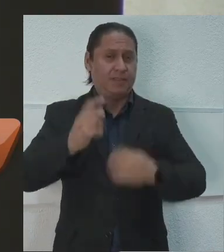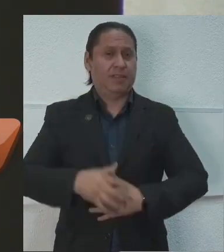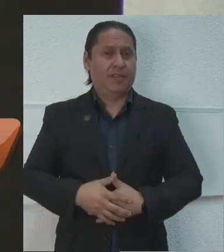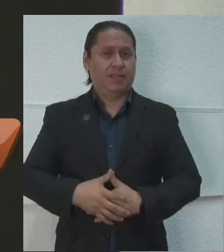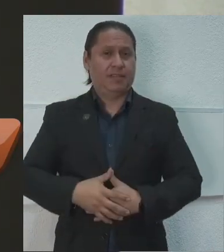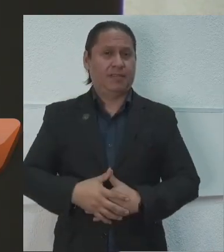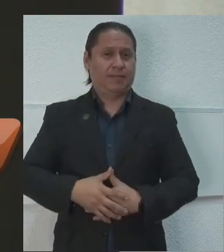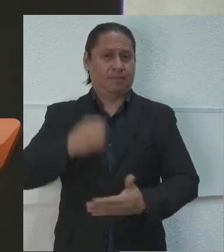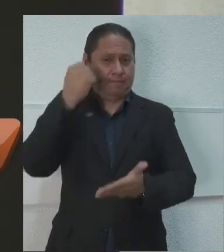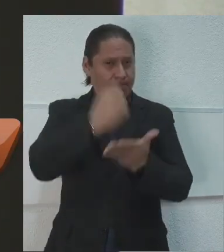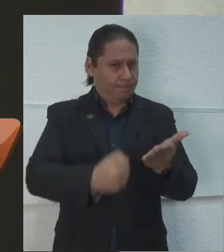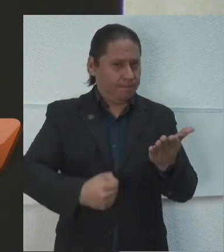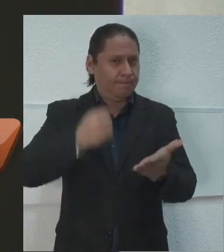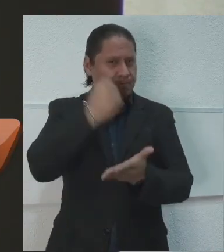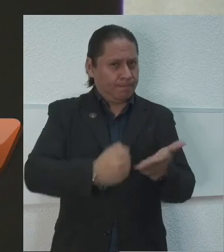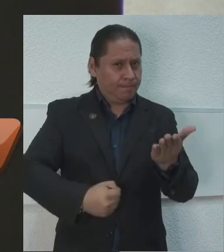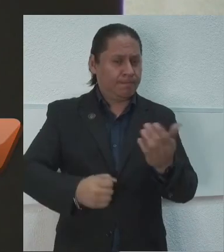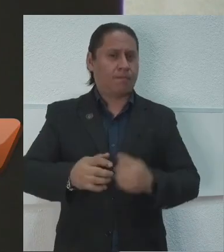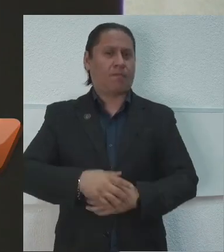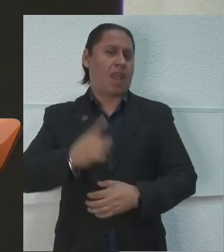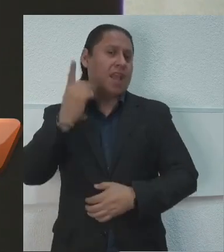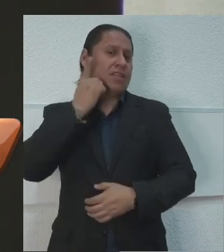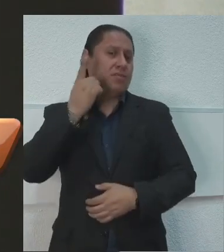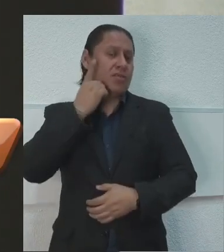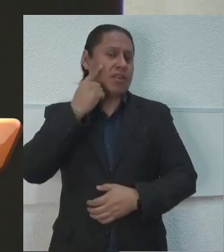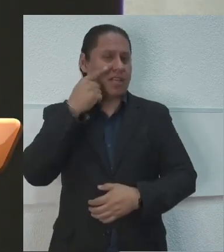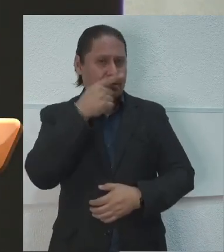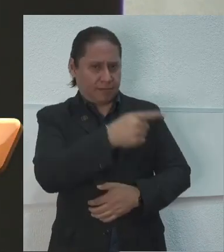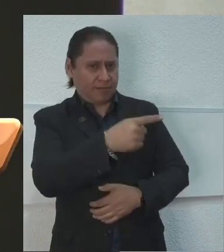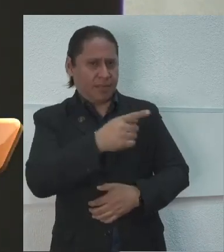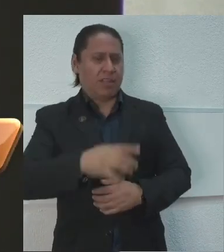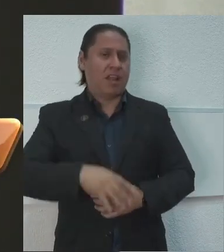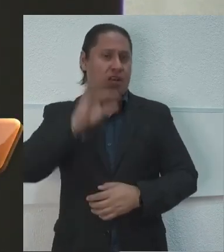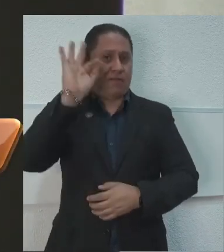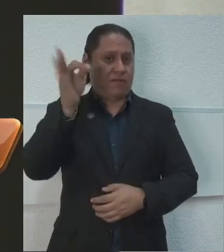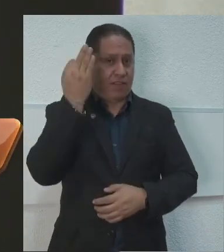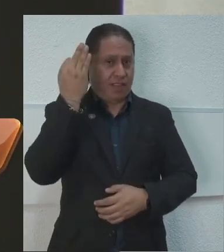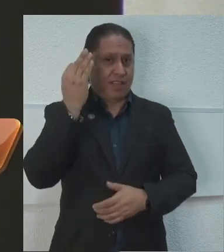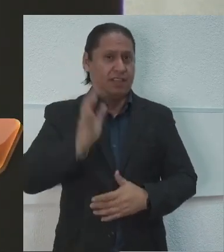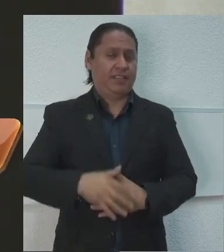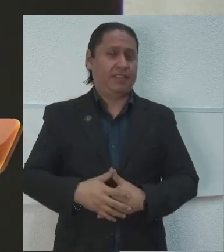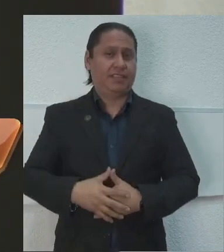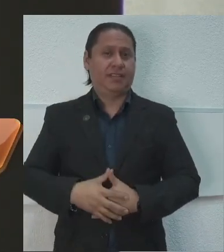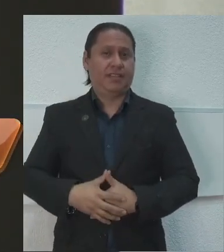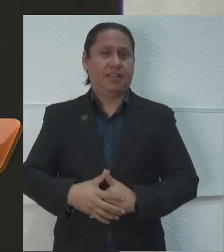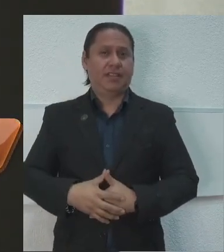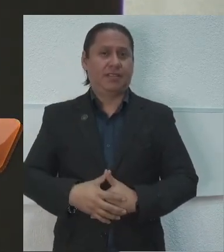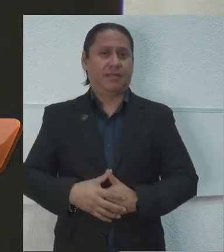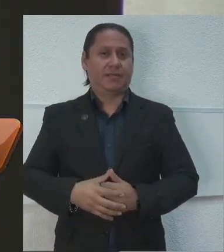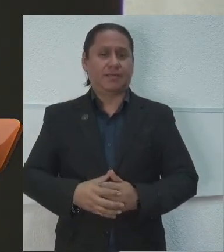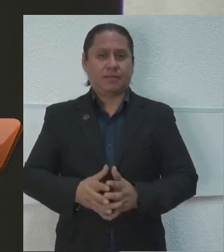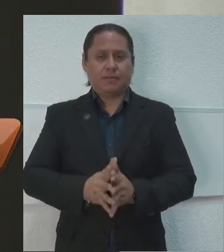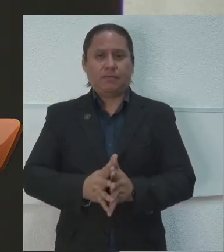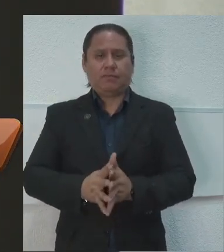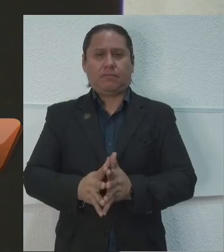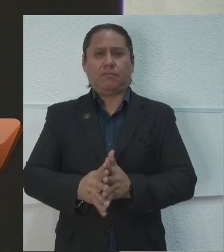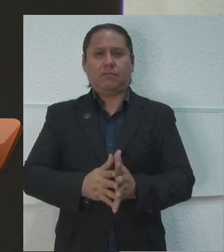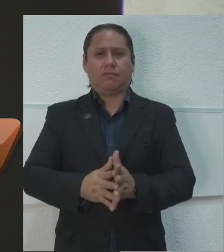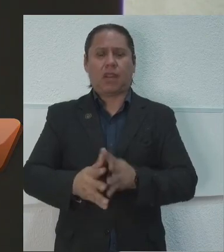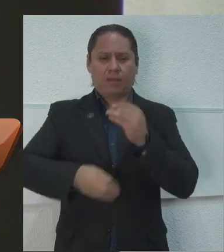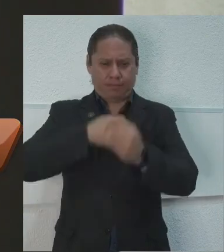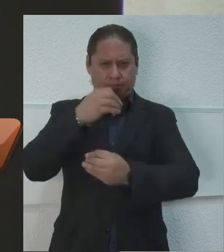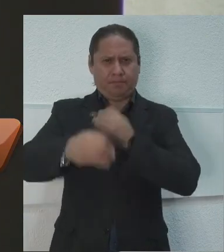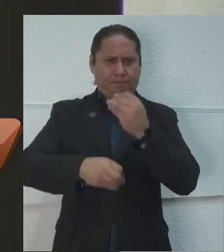le exijan a su diputado o su diputada federal a que